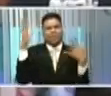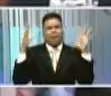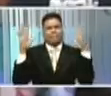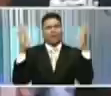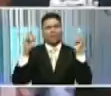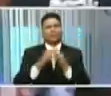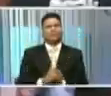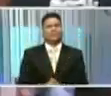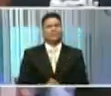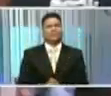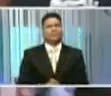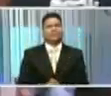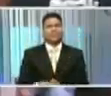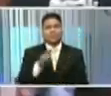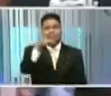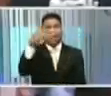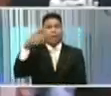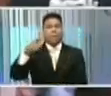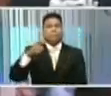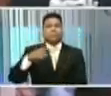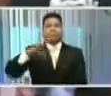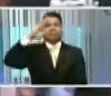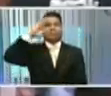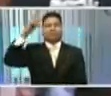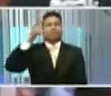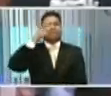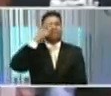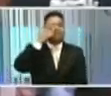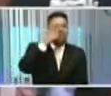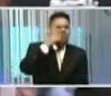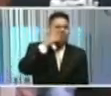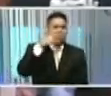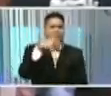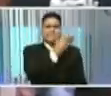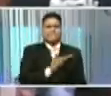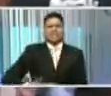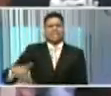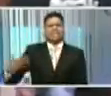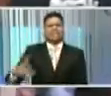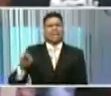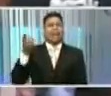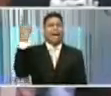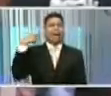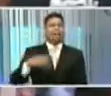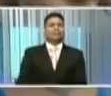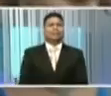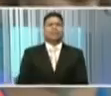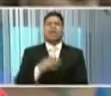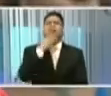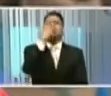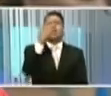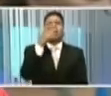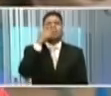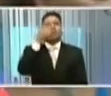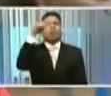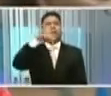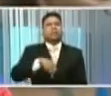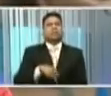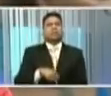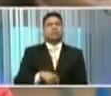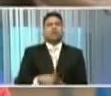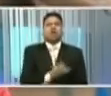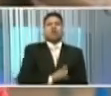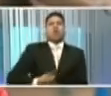Carlos Alcalá estaba en la Guardia Presidencial en esa época. ¿Y qué gritaba el pueblo aquí? Con hambre